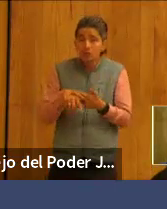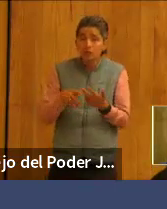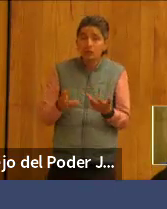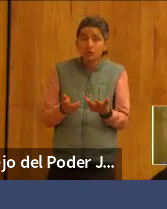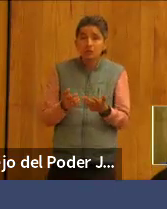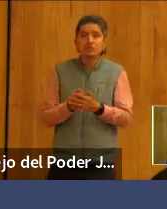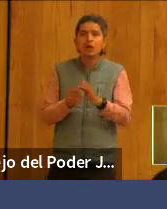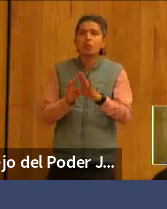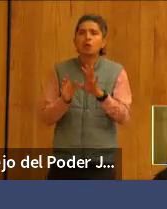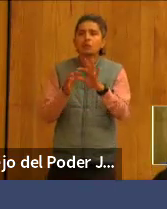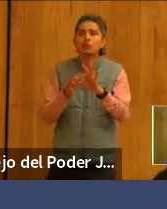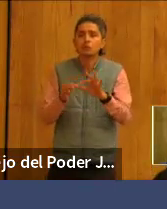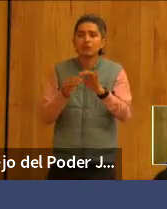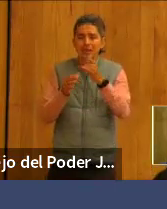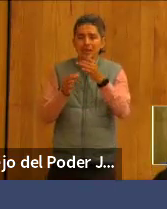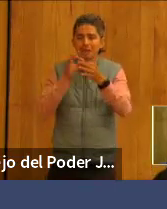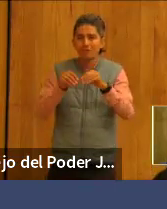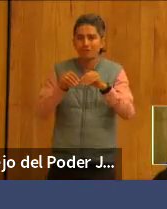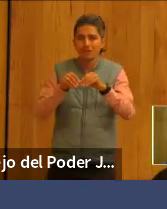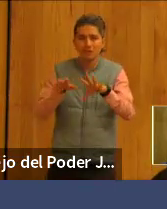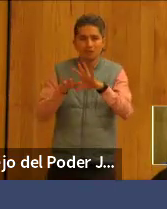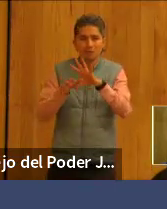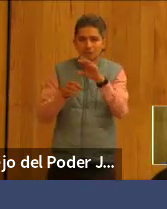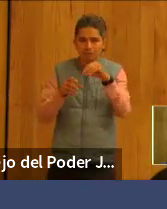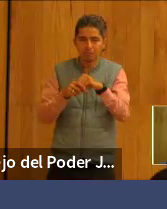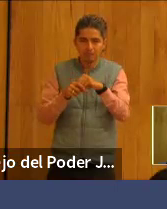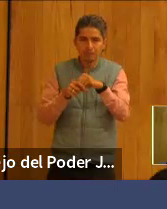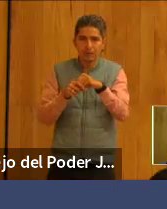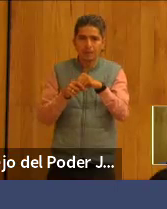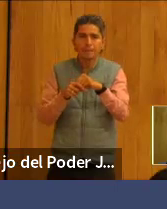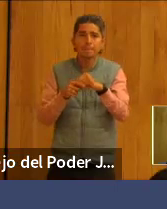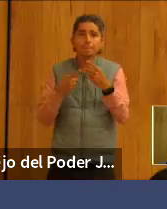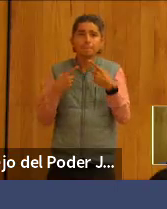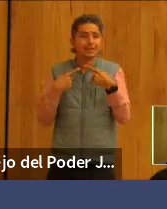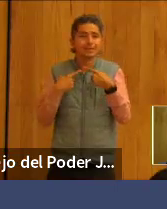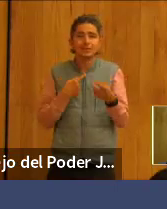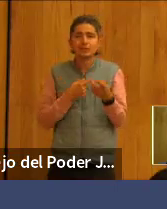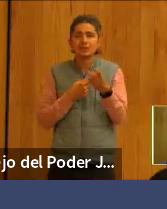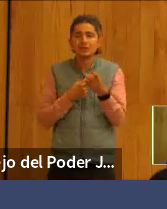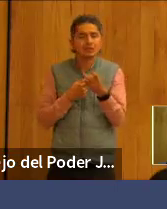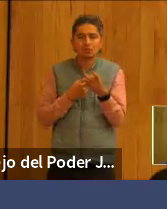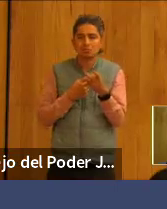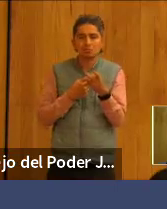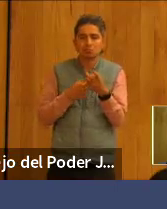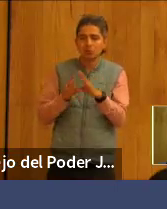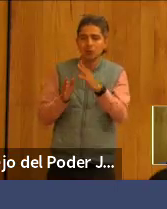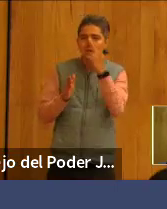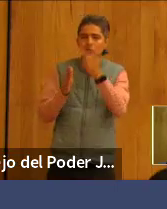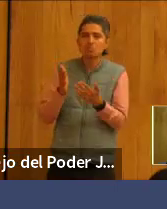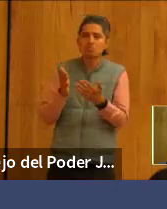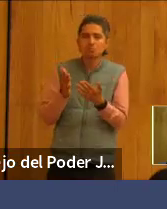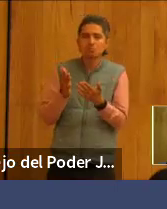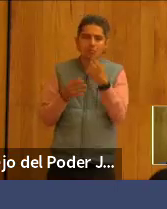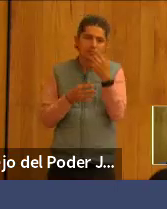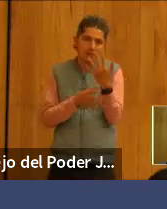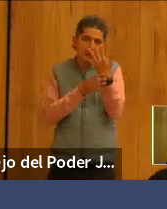esta se sustenta con la información incontrovertida de la víctima porque esta no fue afectada, la que señala su